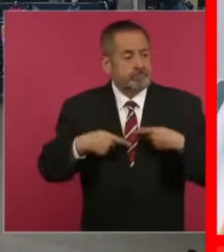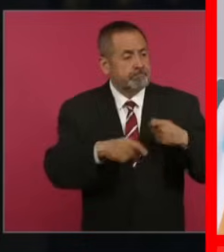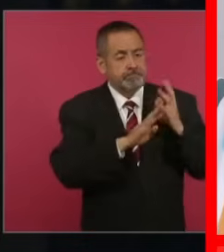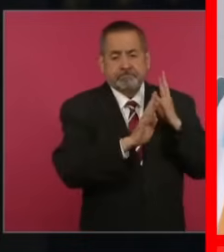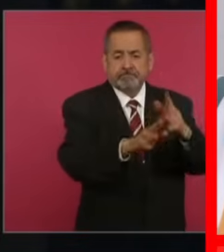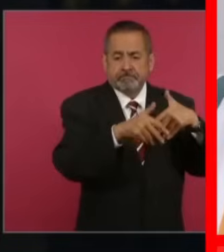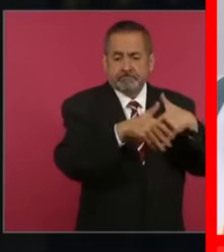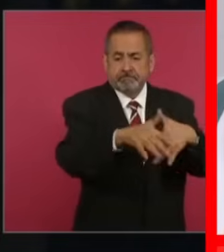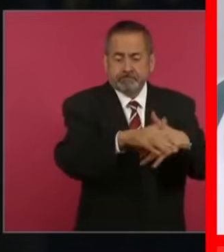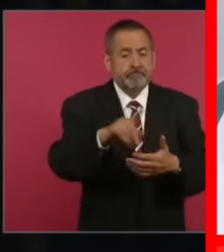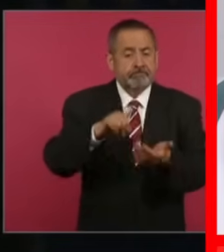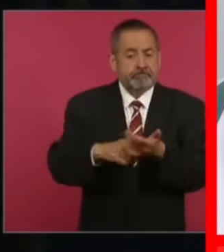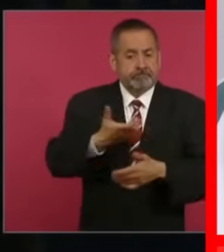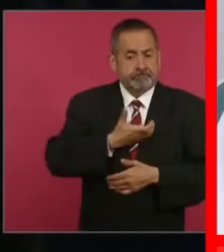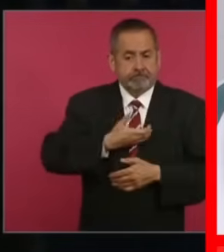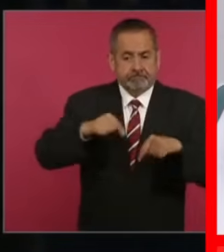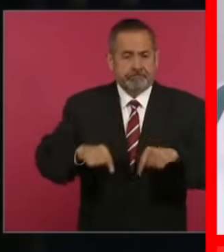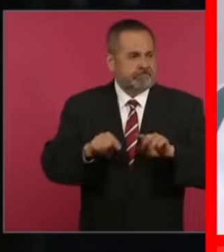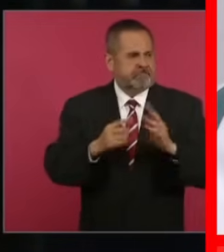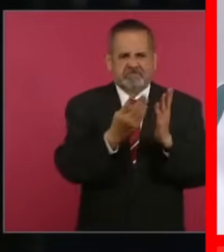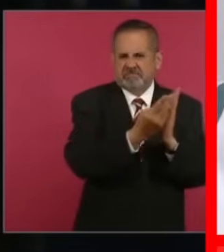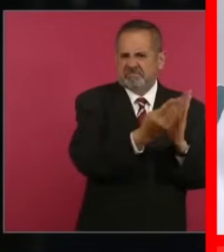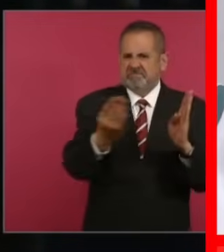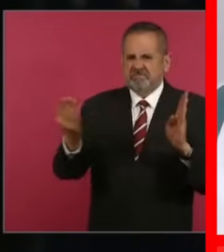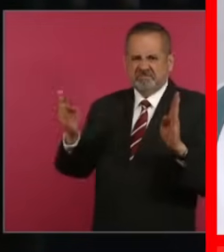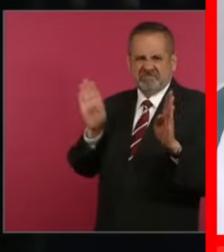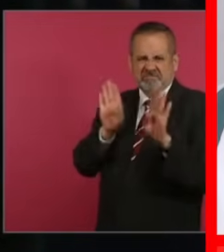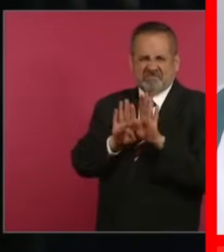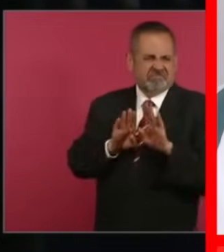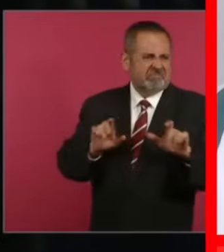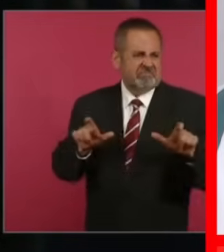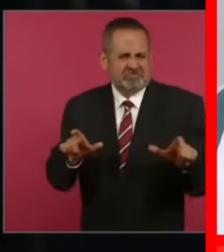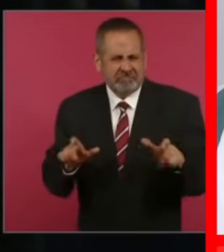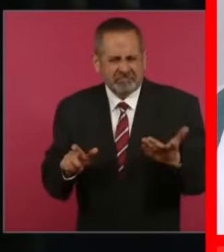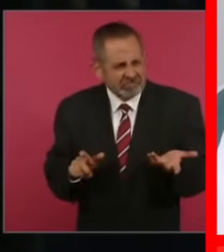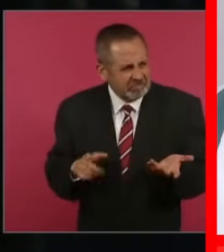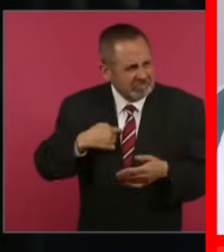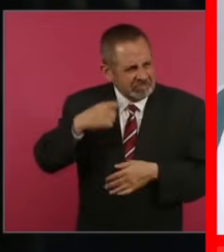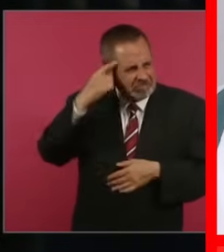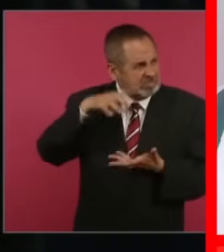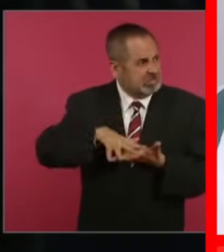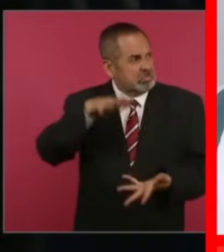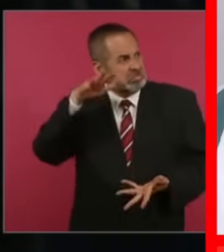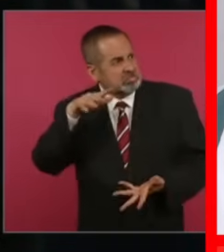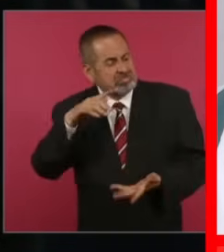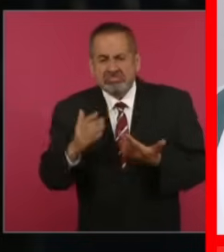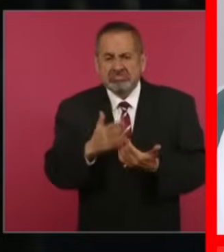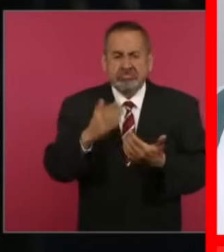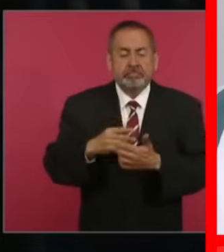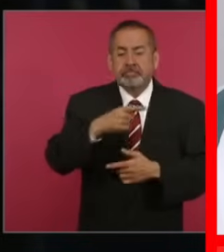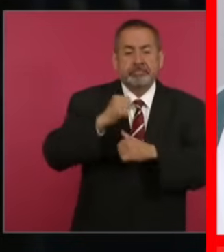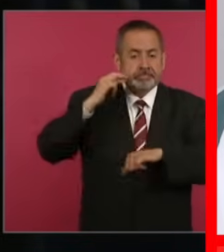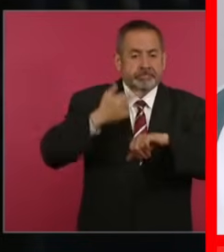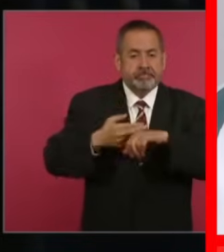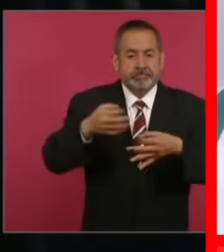que el Palacio Nacional se mantiene en vallado no sé si esperaban una convocatoria más amplia eh el ministro Alcántara